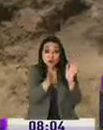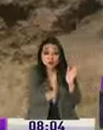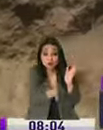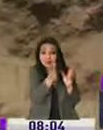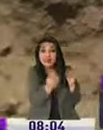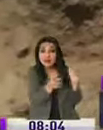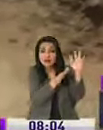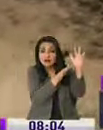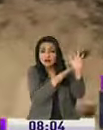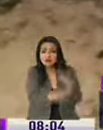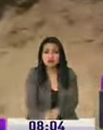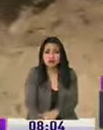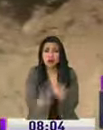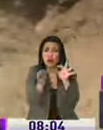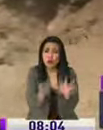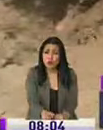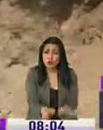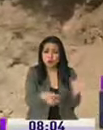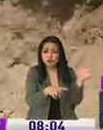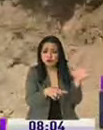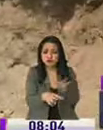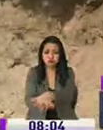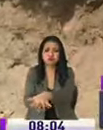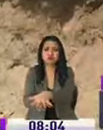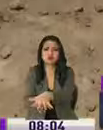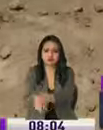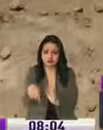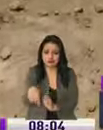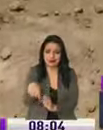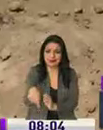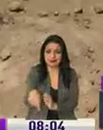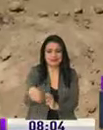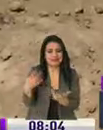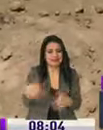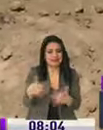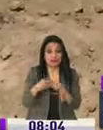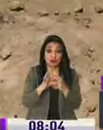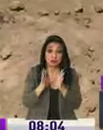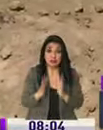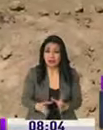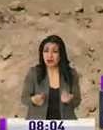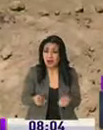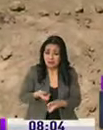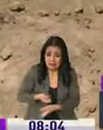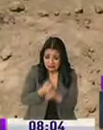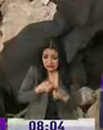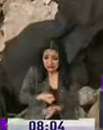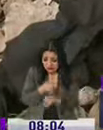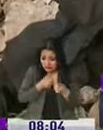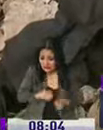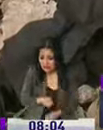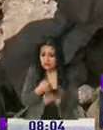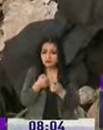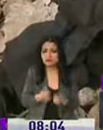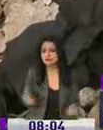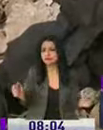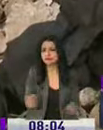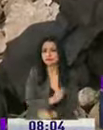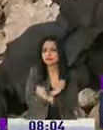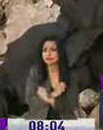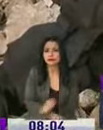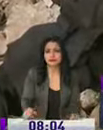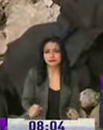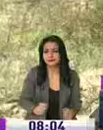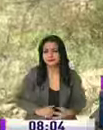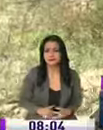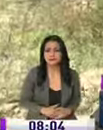se vino abajo, tapando completamente a Diego. Sus compañeros inmediatamente intentaron rescatarlo, pero los esfuerzos fueron